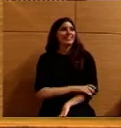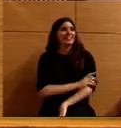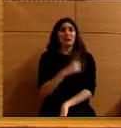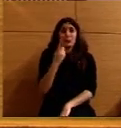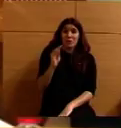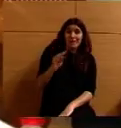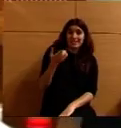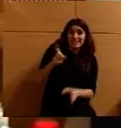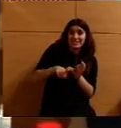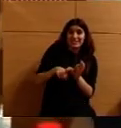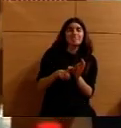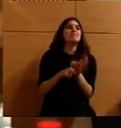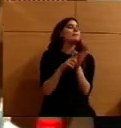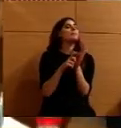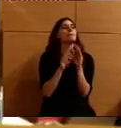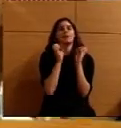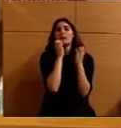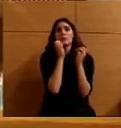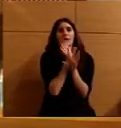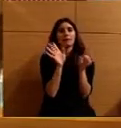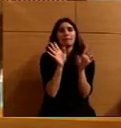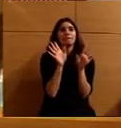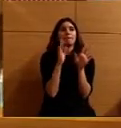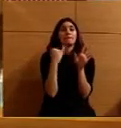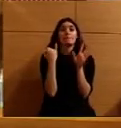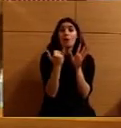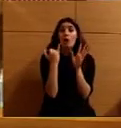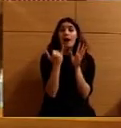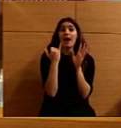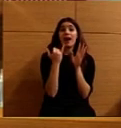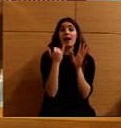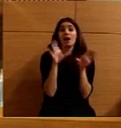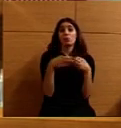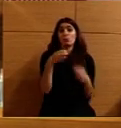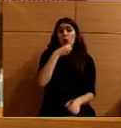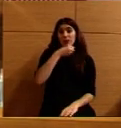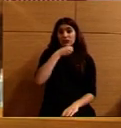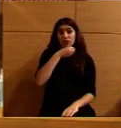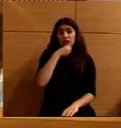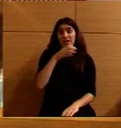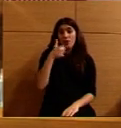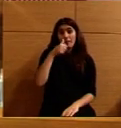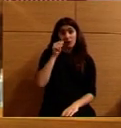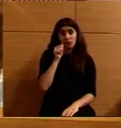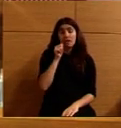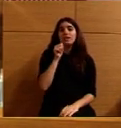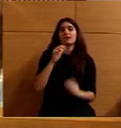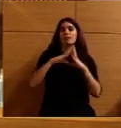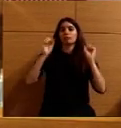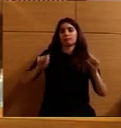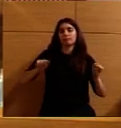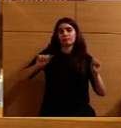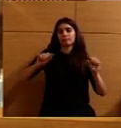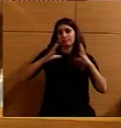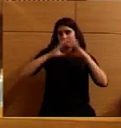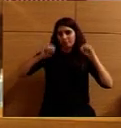Uno más. Pero bueno, ojalá el Partido Socialista que preside Pedro Sánchez consiguiese ese consenso